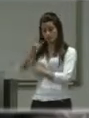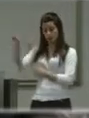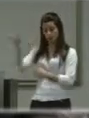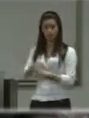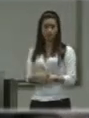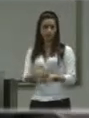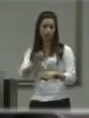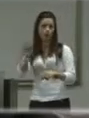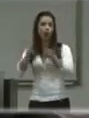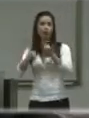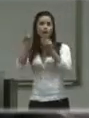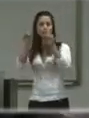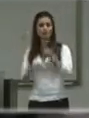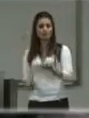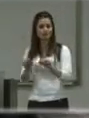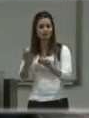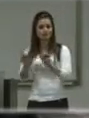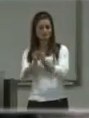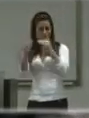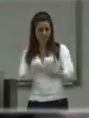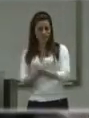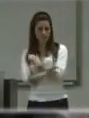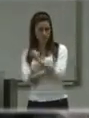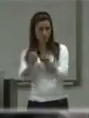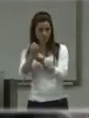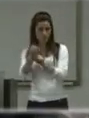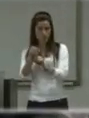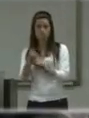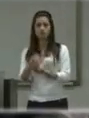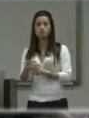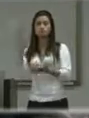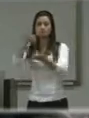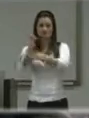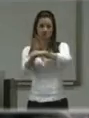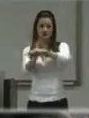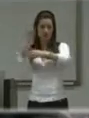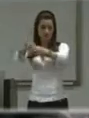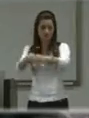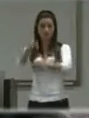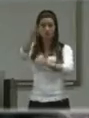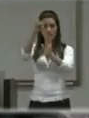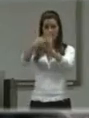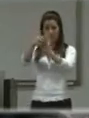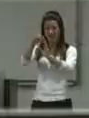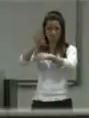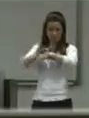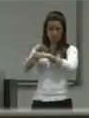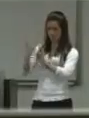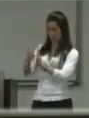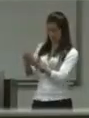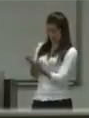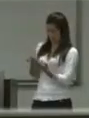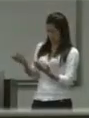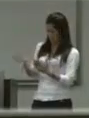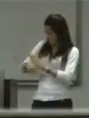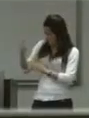psicosocial institucionalizadas que los médicos le dicen pero usted con ese diagnóstico como no se esterilizado sí